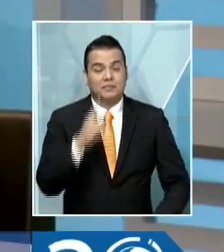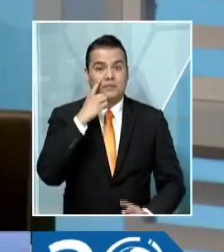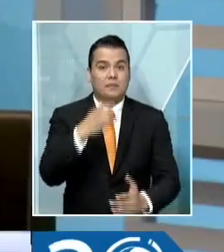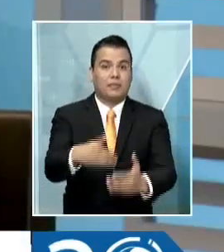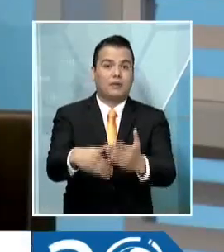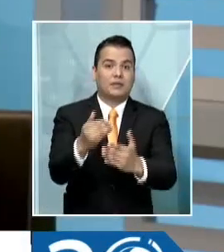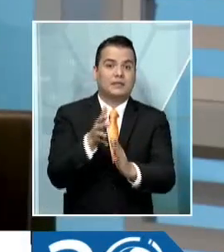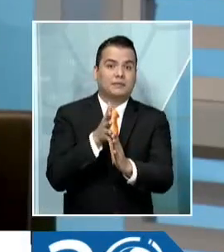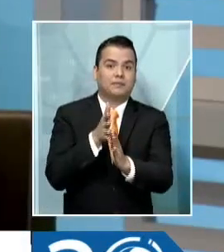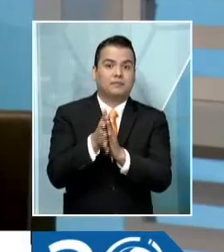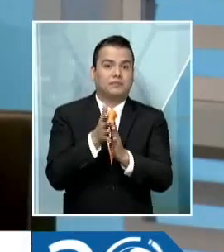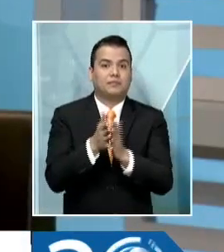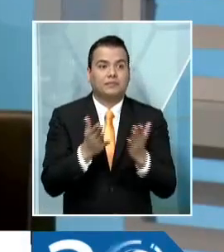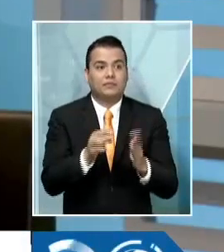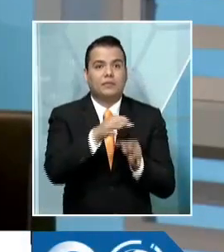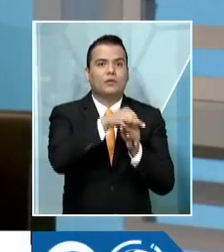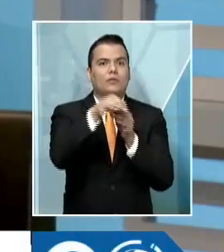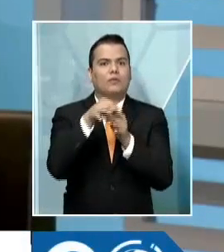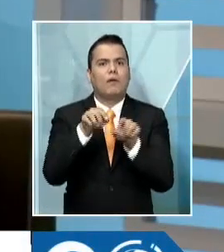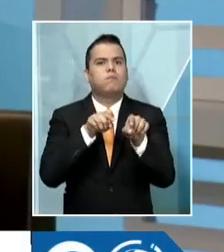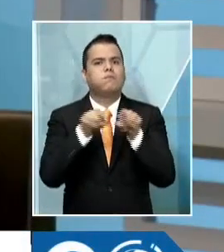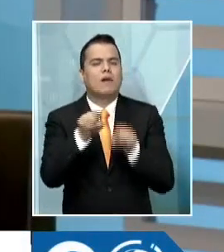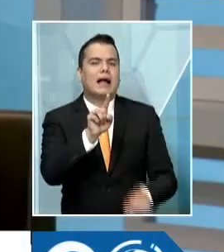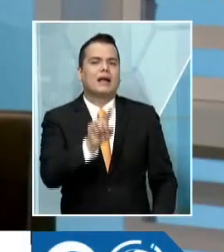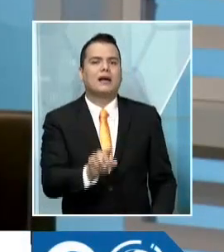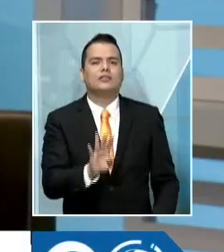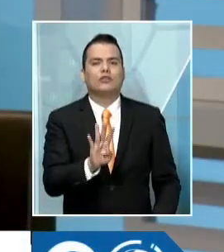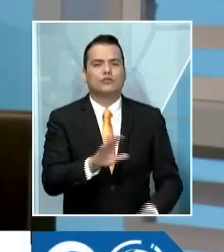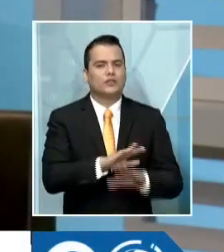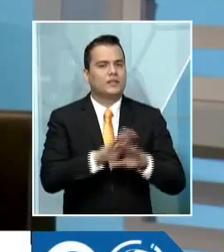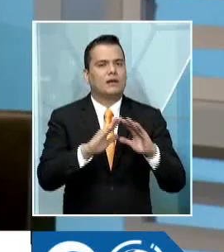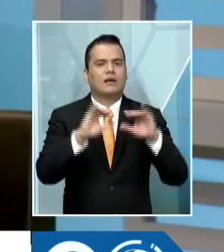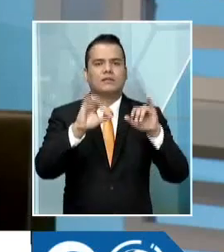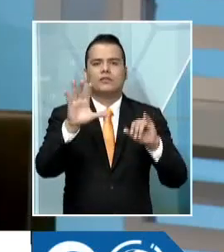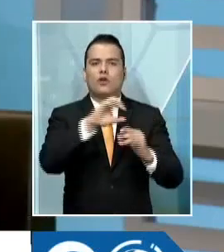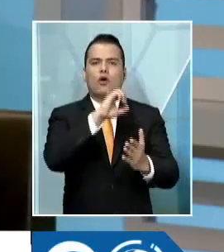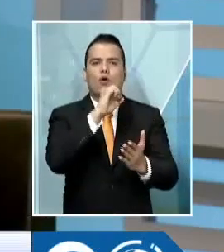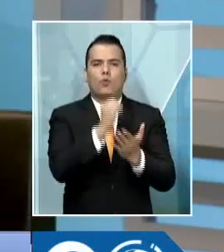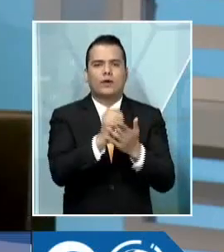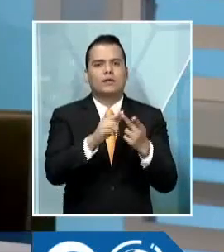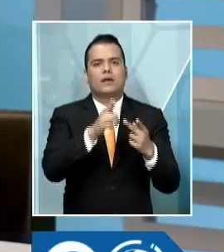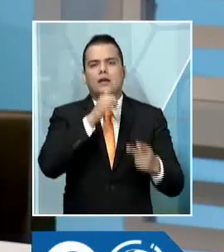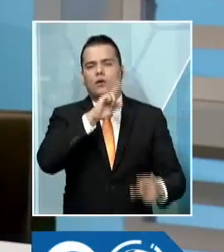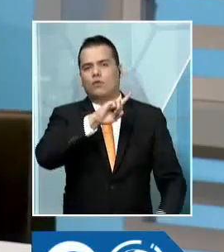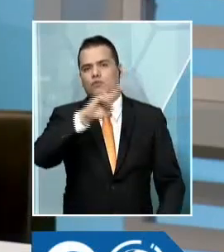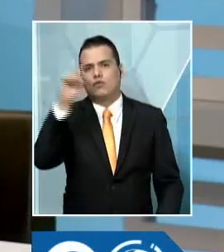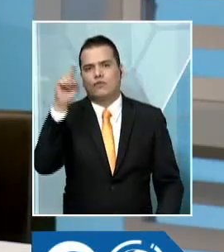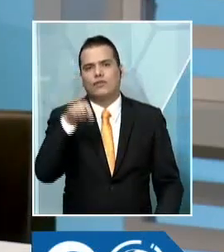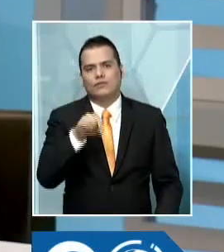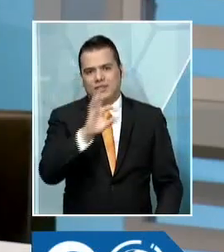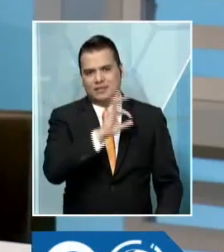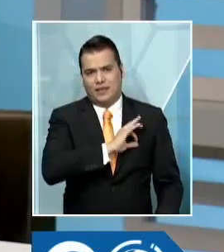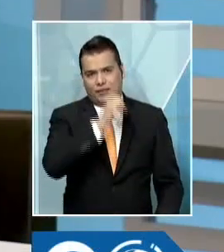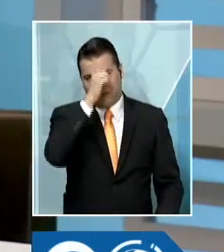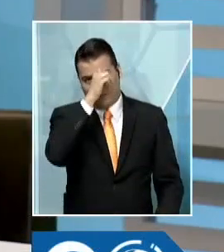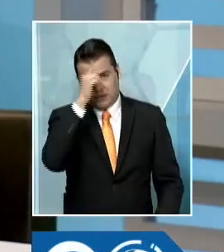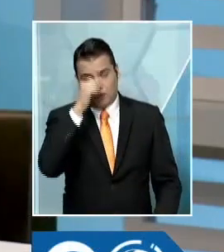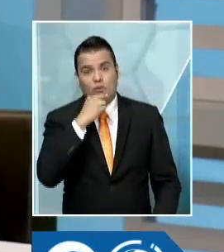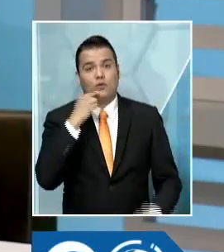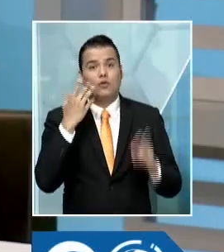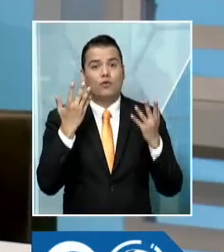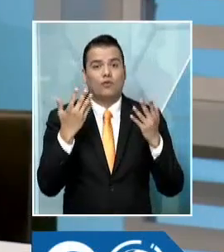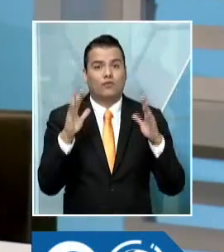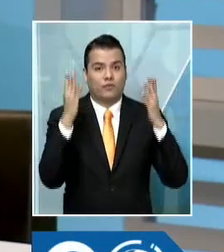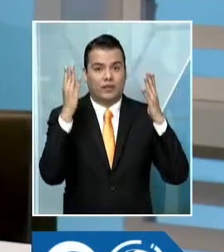Iniciamos con las noticias. 14 municipios del Valle hasta el momento han decidido implementar toques de queda nocturnos para este fin de semana